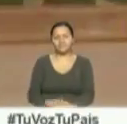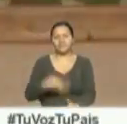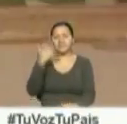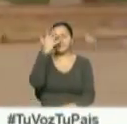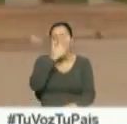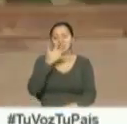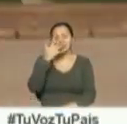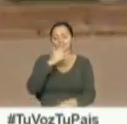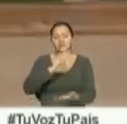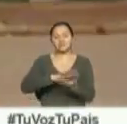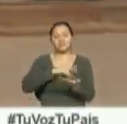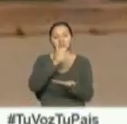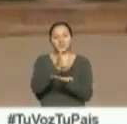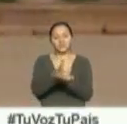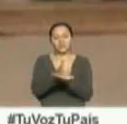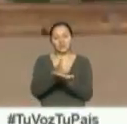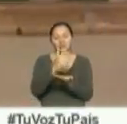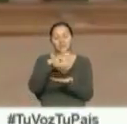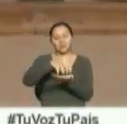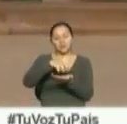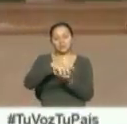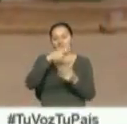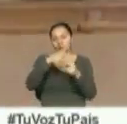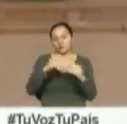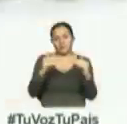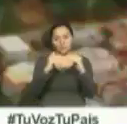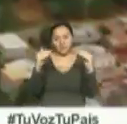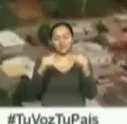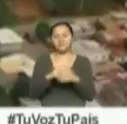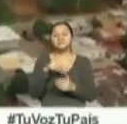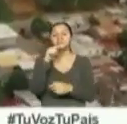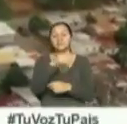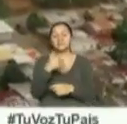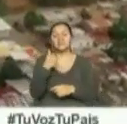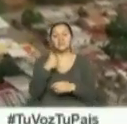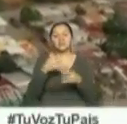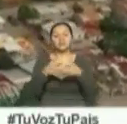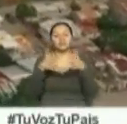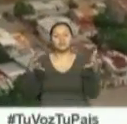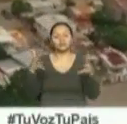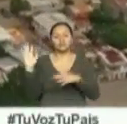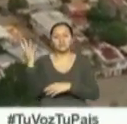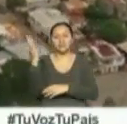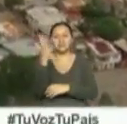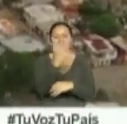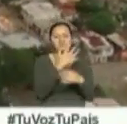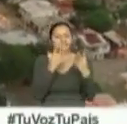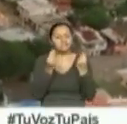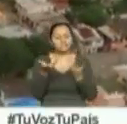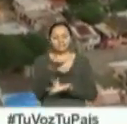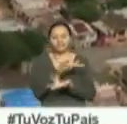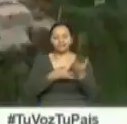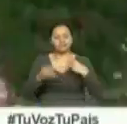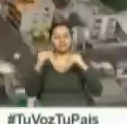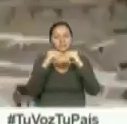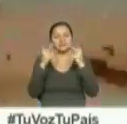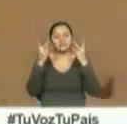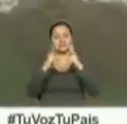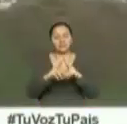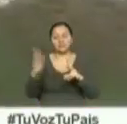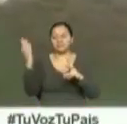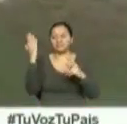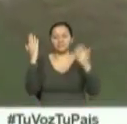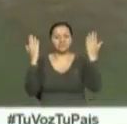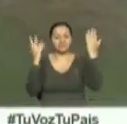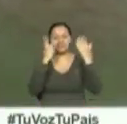Esmeraldas es la capital de la provincia verde. Se caracteriza por su abundante vegetación que combina y a la vez contrasta